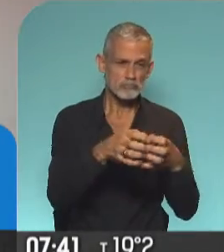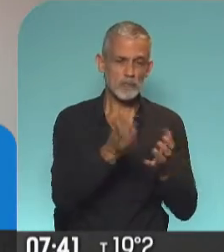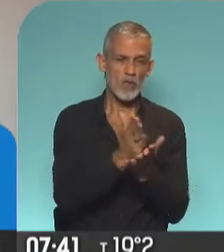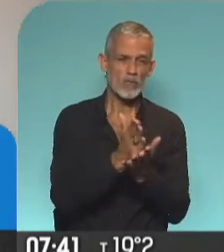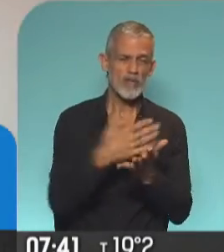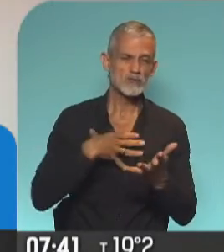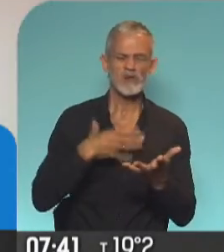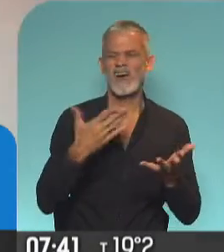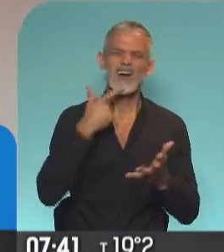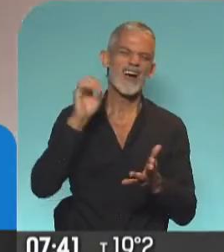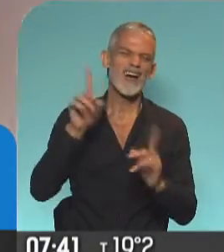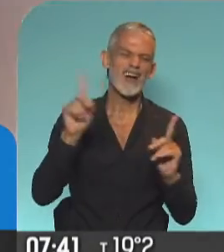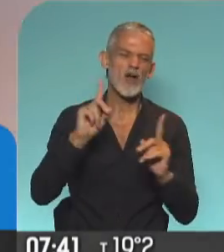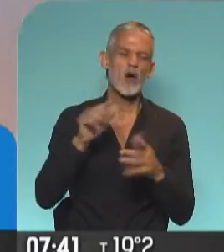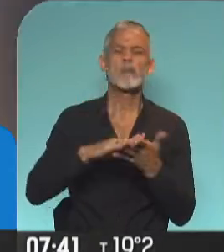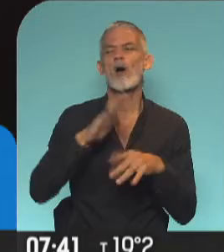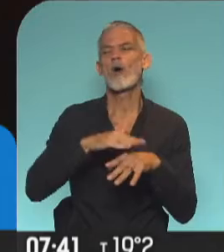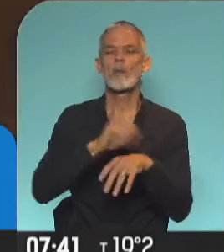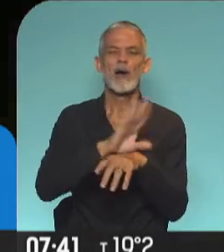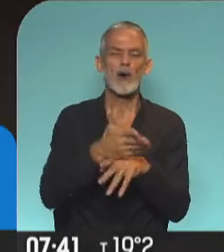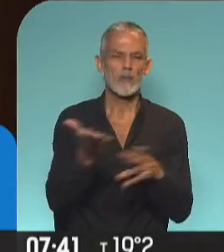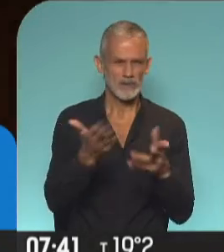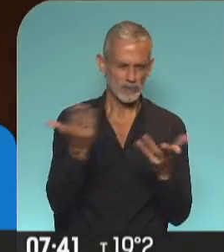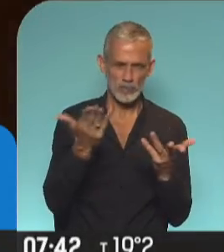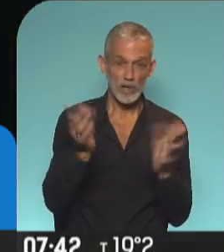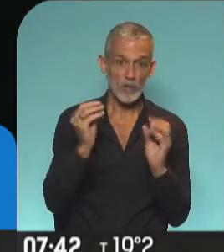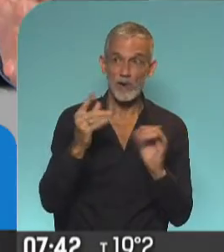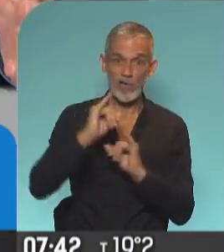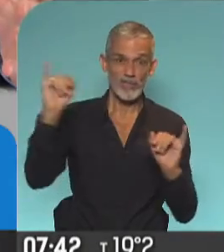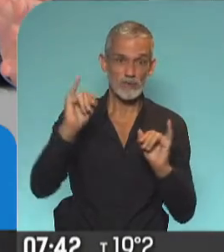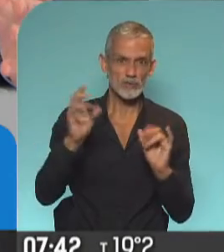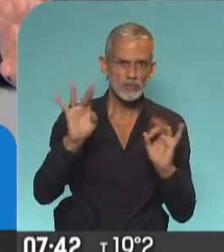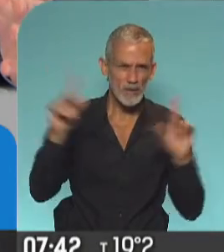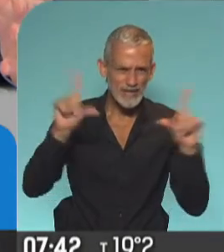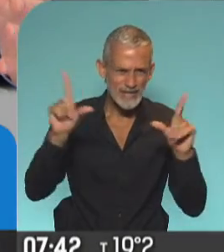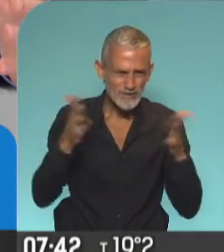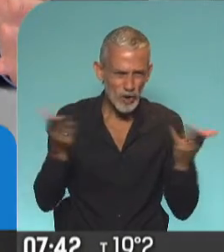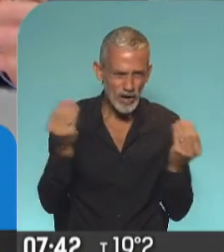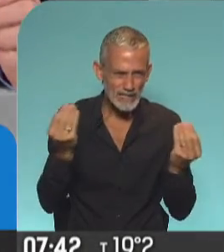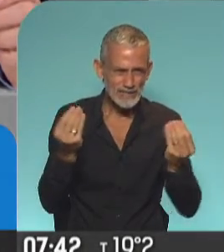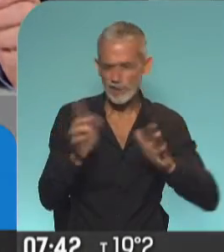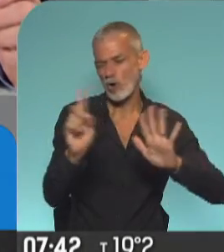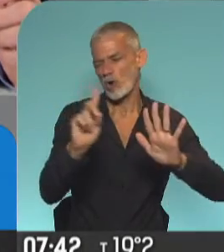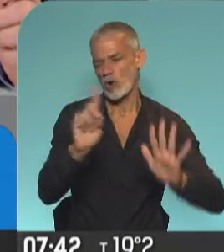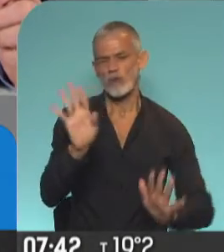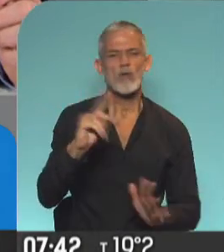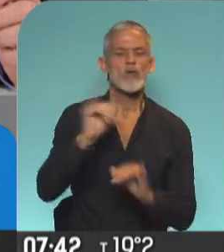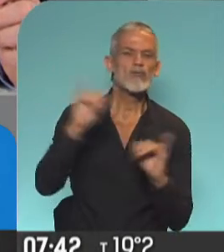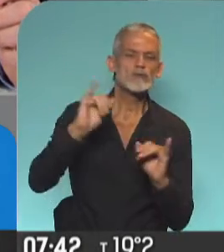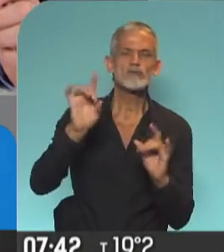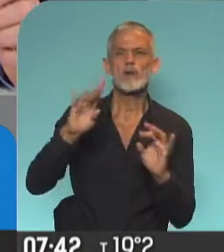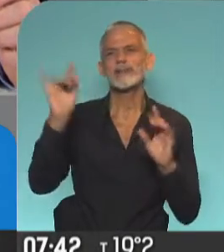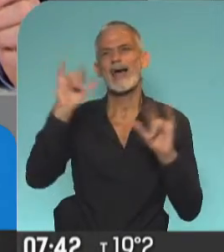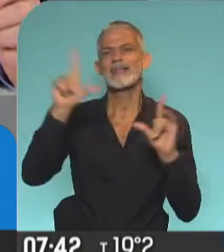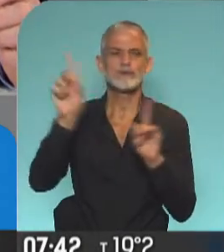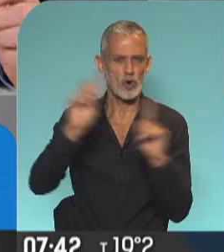relativizan esa crítica en el marco del COVID, ¿no? Pero entonces, ¿que es Siempre solo una denuncia mediática? No es solo una denuncia mediática. Lo que